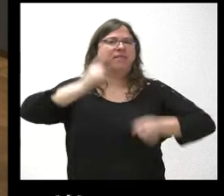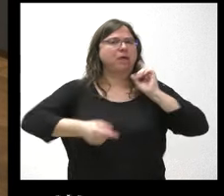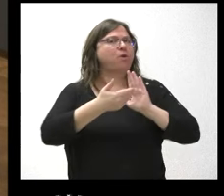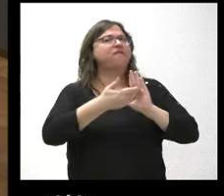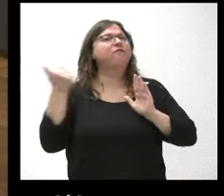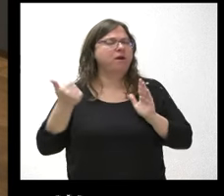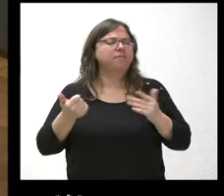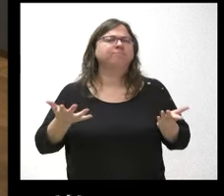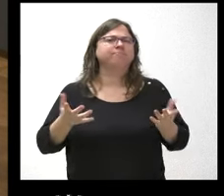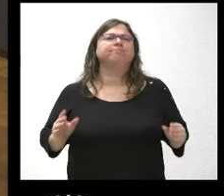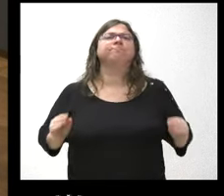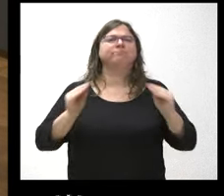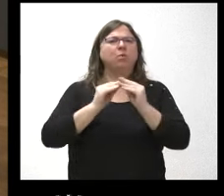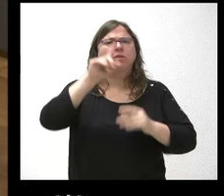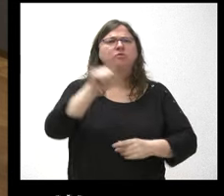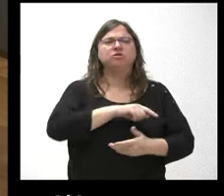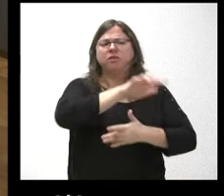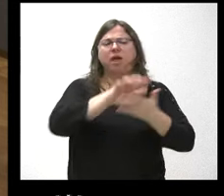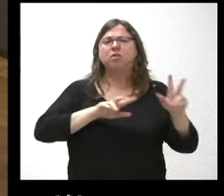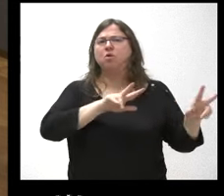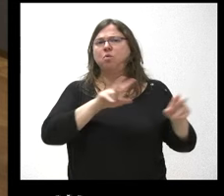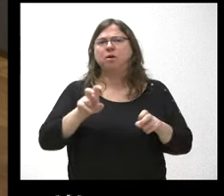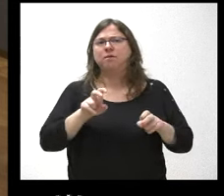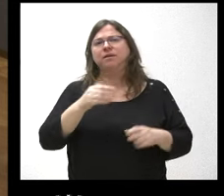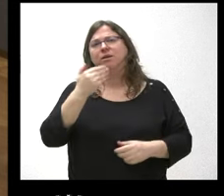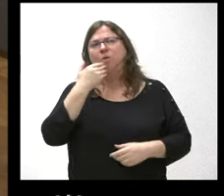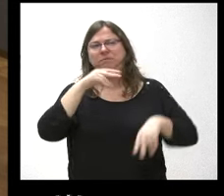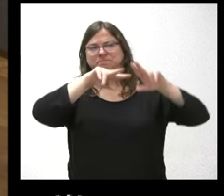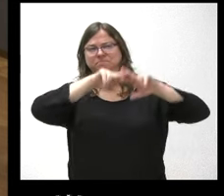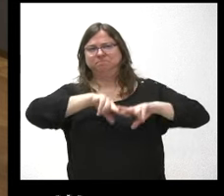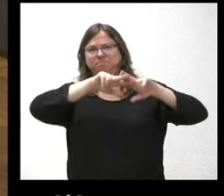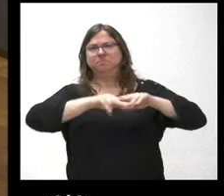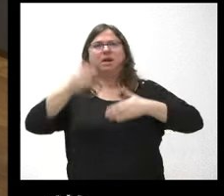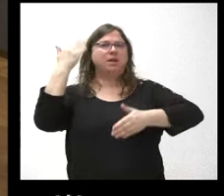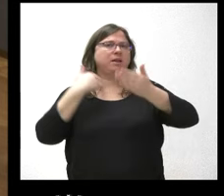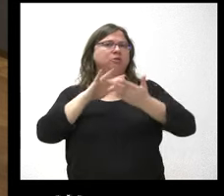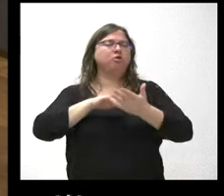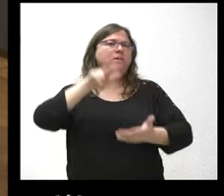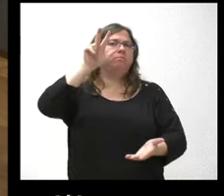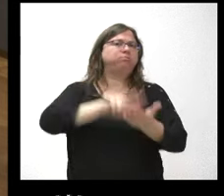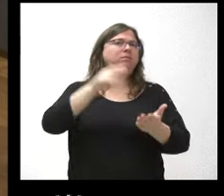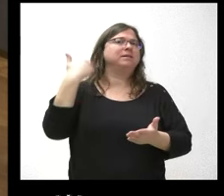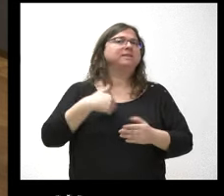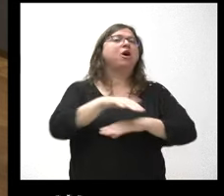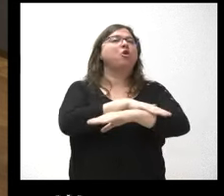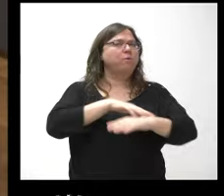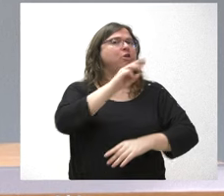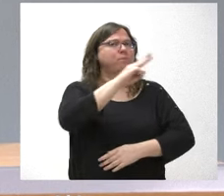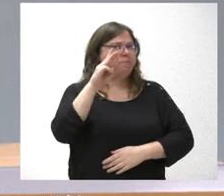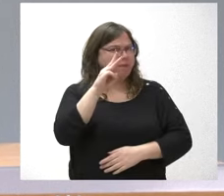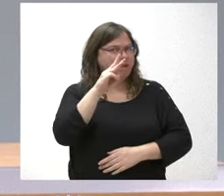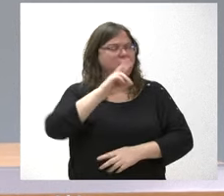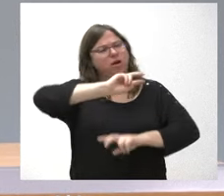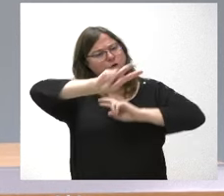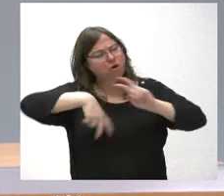gustaría saber si están de acuerdo con esta nueva redacción, que en cierto modo revisiona la postura que en su día aprobó un gobierno del PP. Gracias.